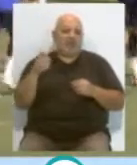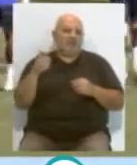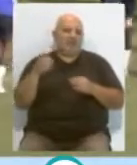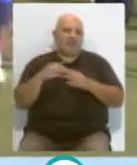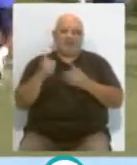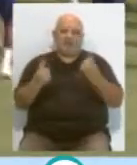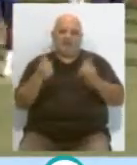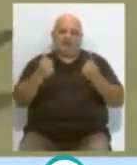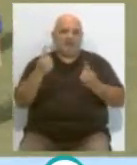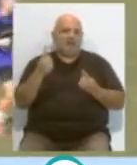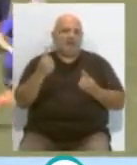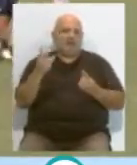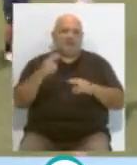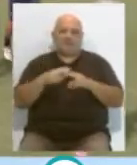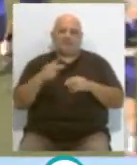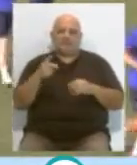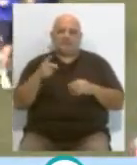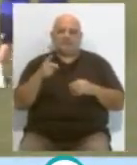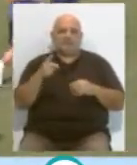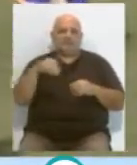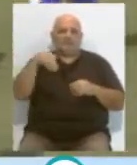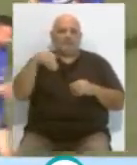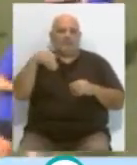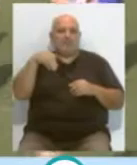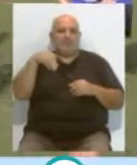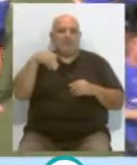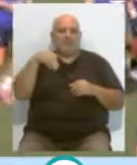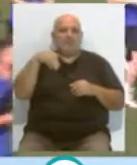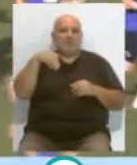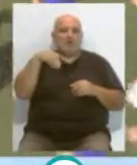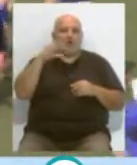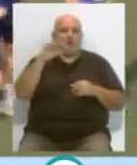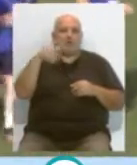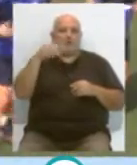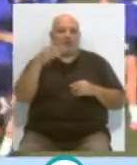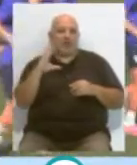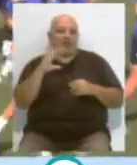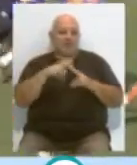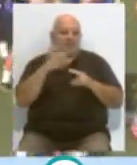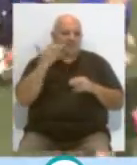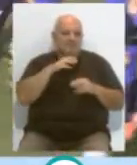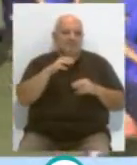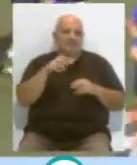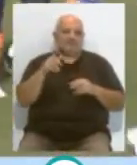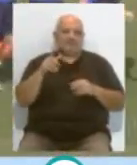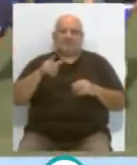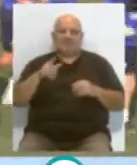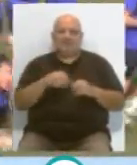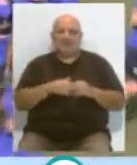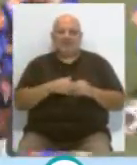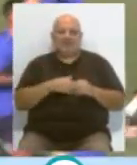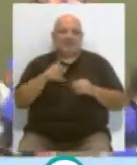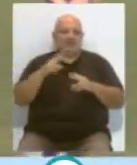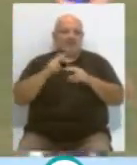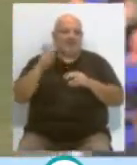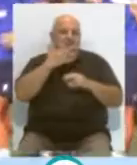con también, ¿cómo le ponemos? ¿Milutin o Osmalli? Osmalli, que era como decía nuestro amigo Carlito